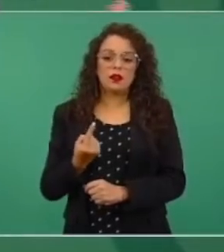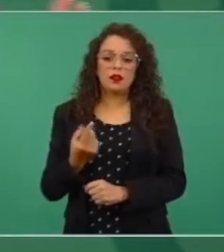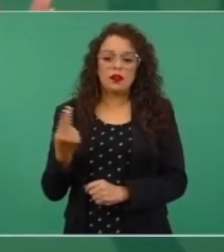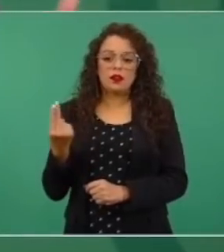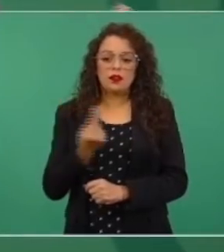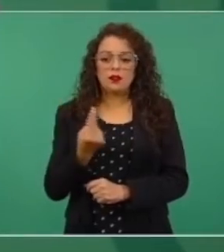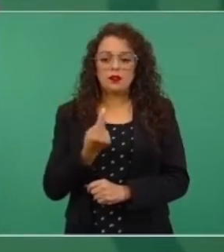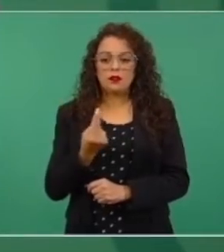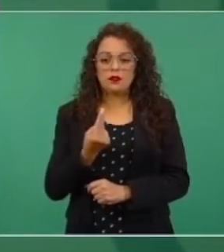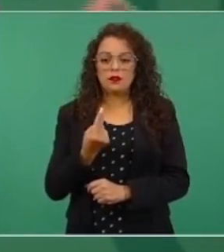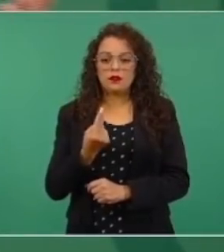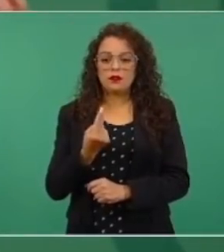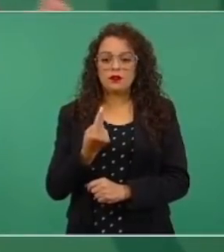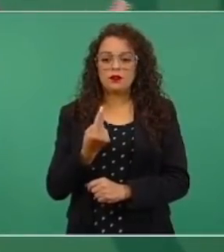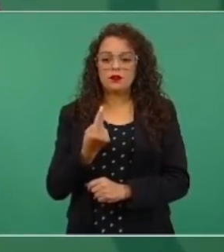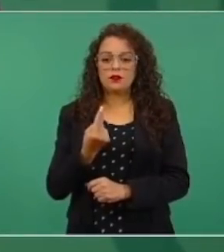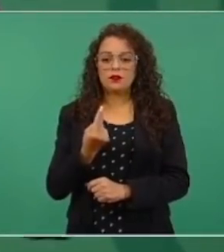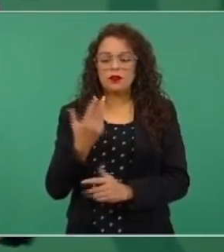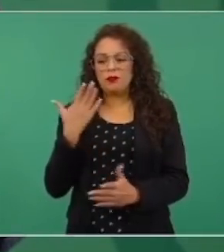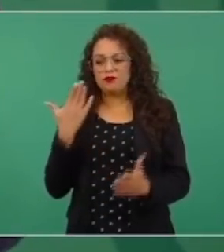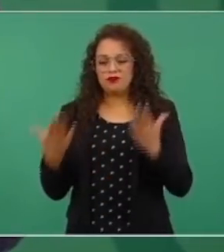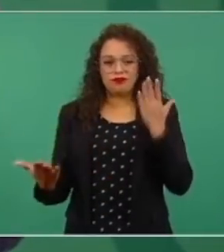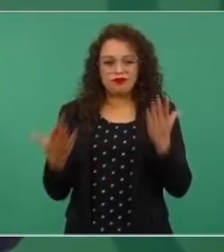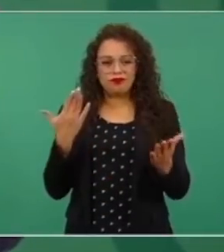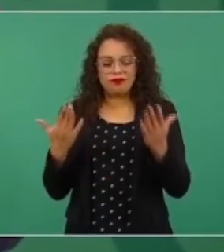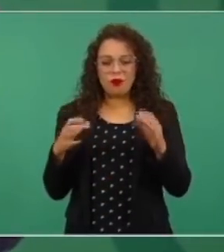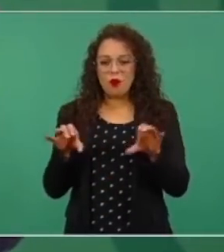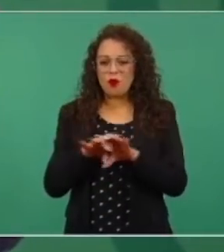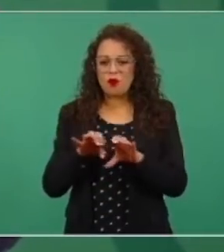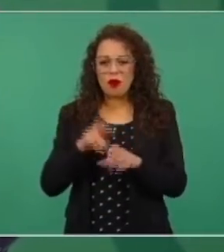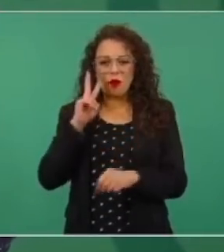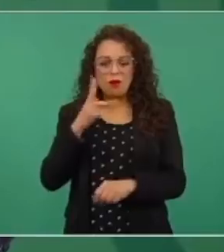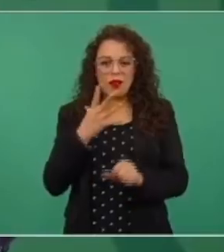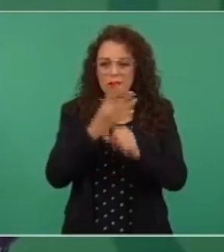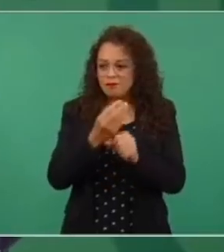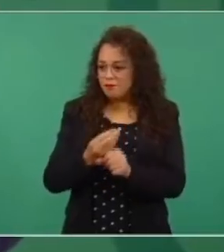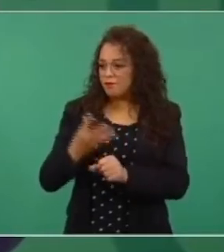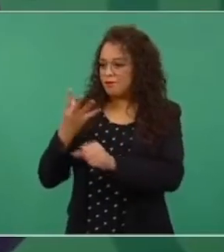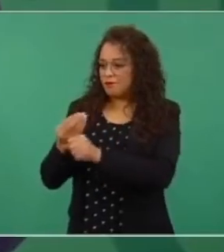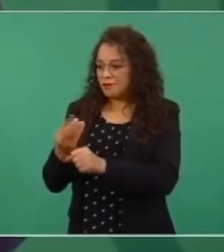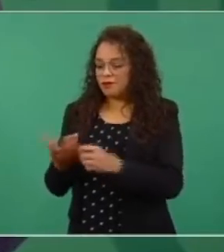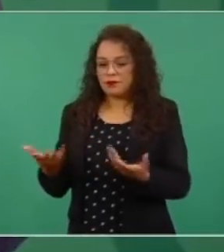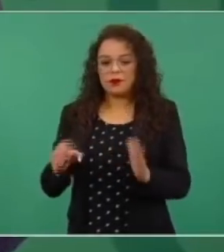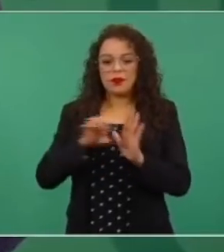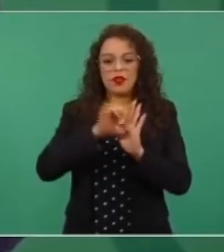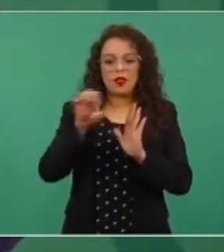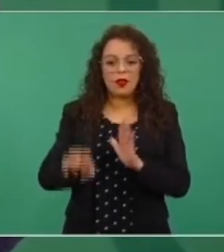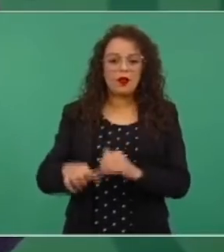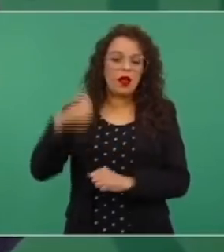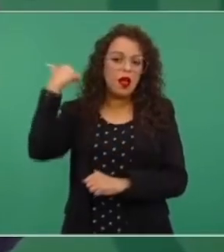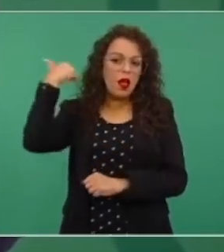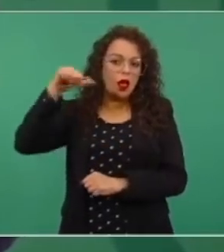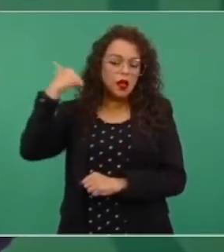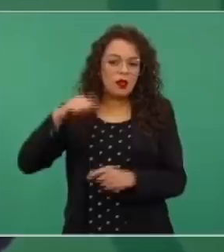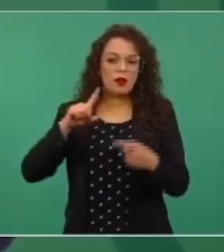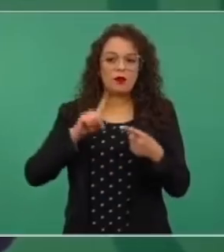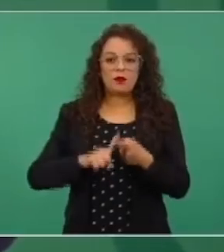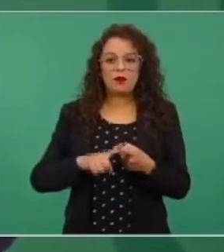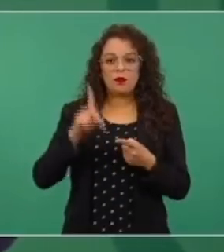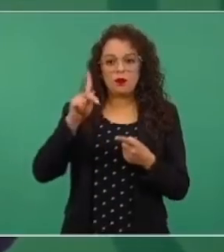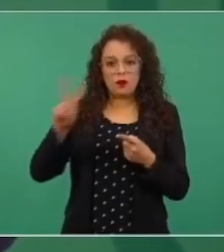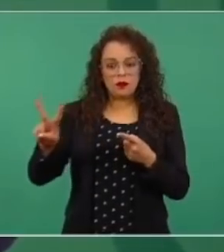las diferencias, los contrastes. En Acapulco, en